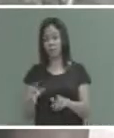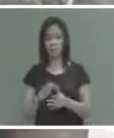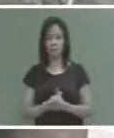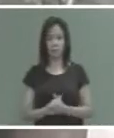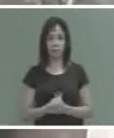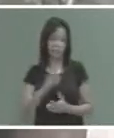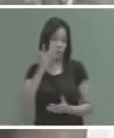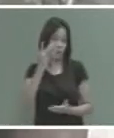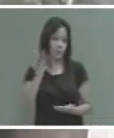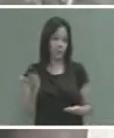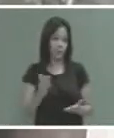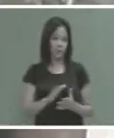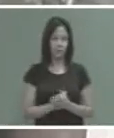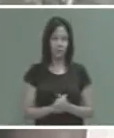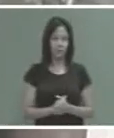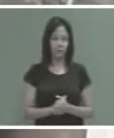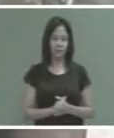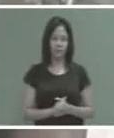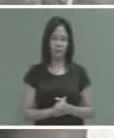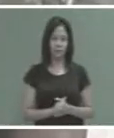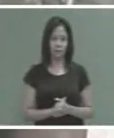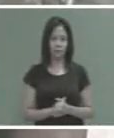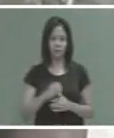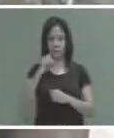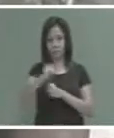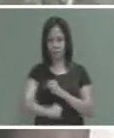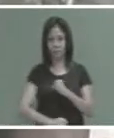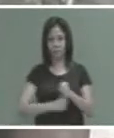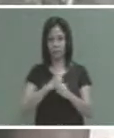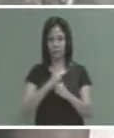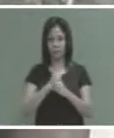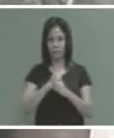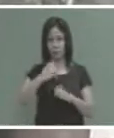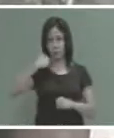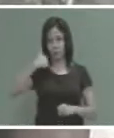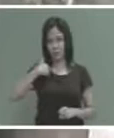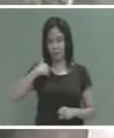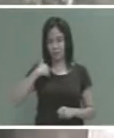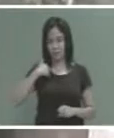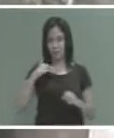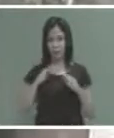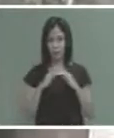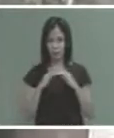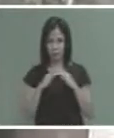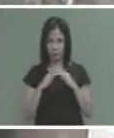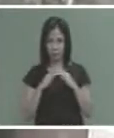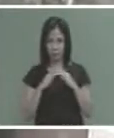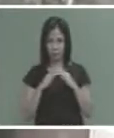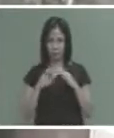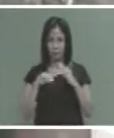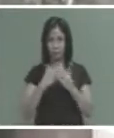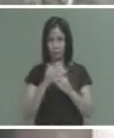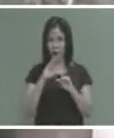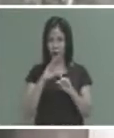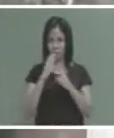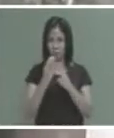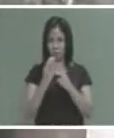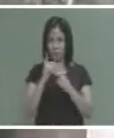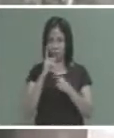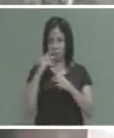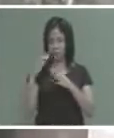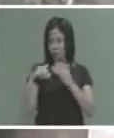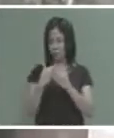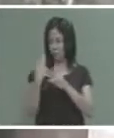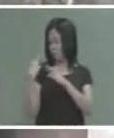sigo siendo la misma persona porque yo creo que en los años que te inculcan en tu casa una cultura y una